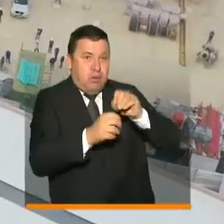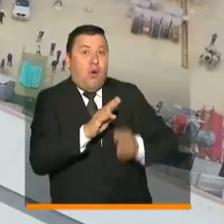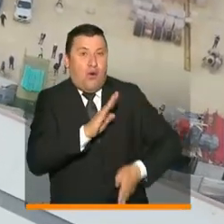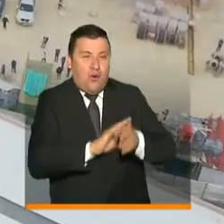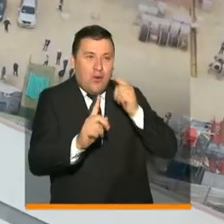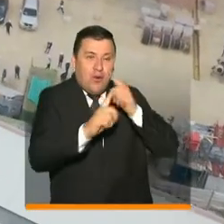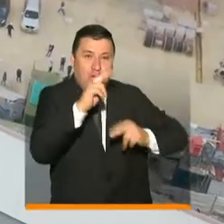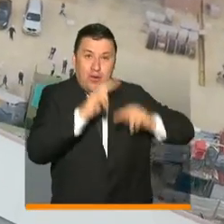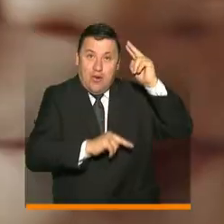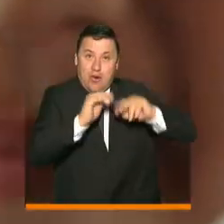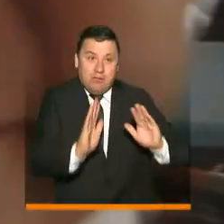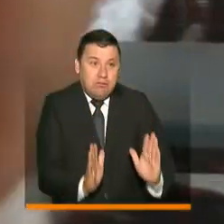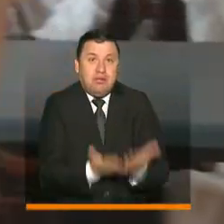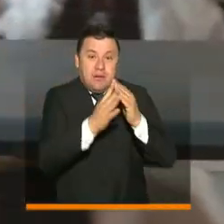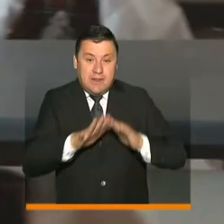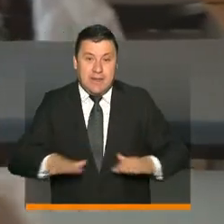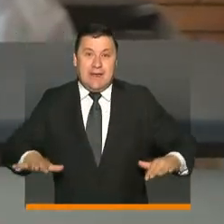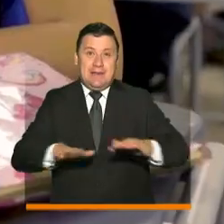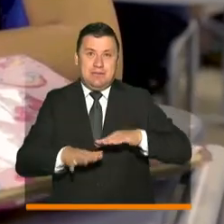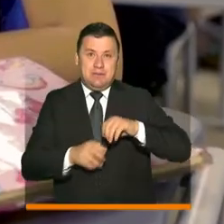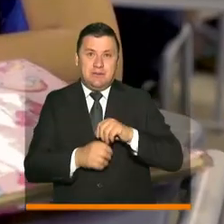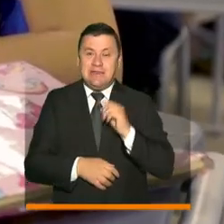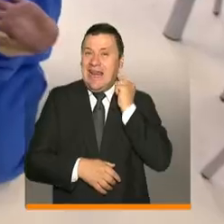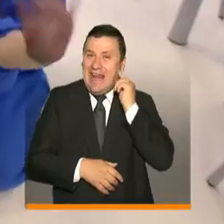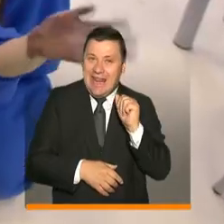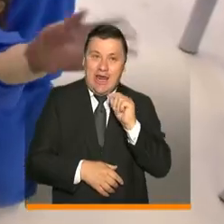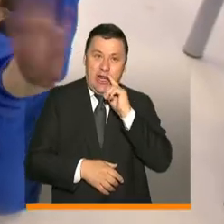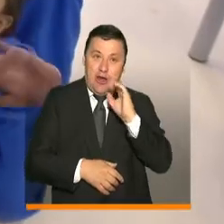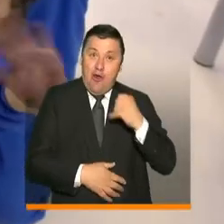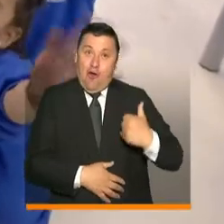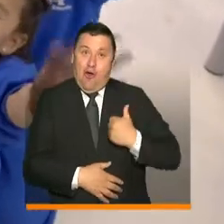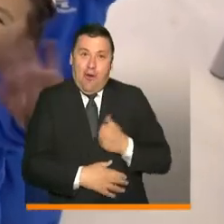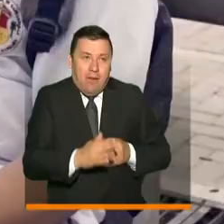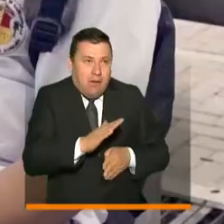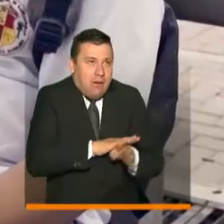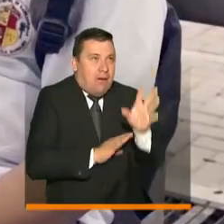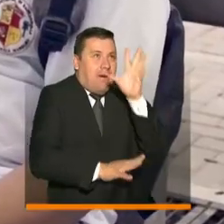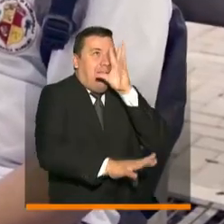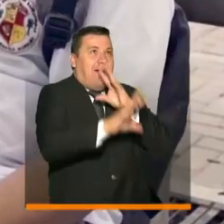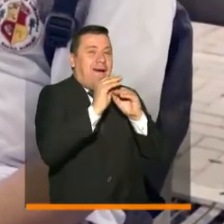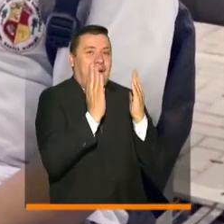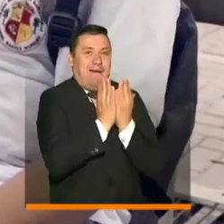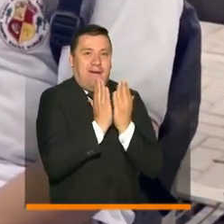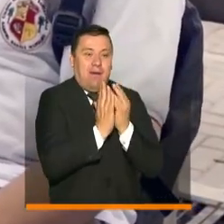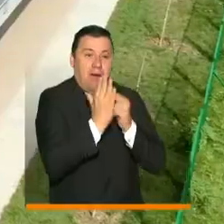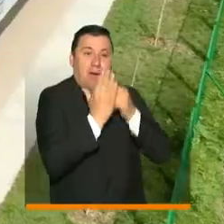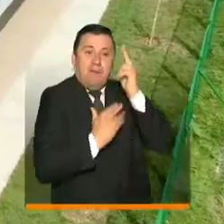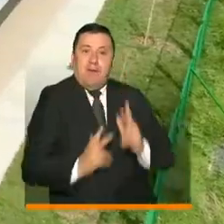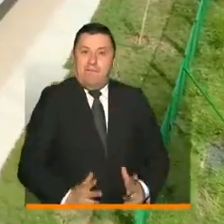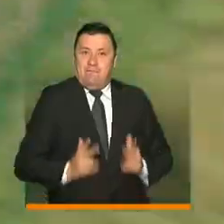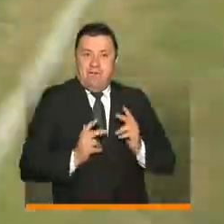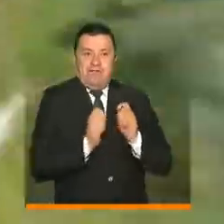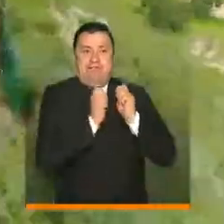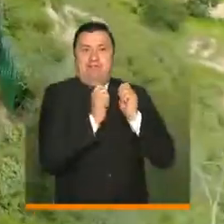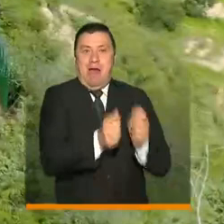seguir construyendo y renovando los espacios para que niñas, niños y jóvenes sigan consolidando sus proyectos de vida.